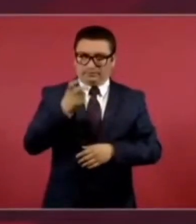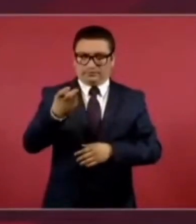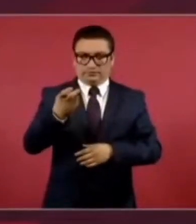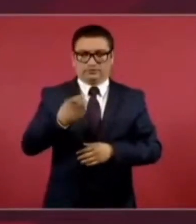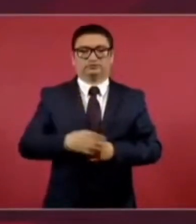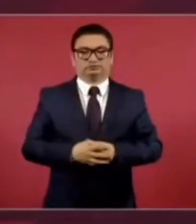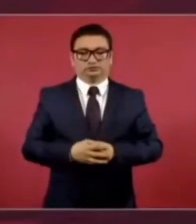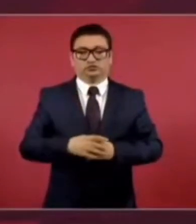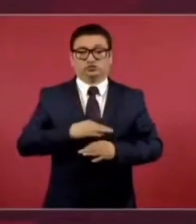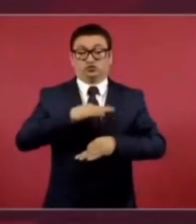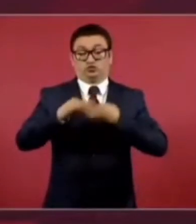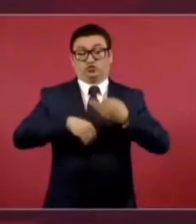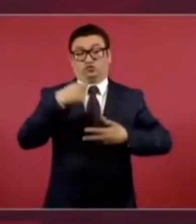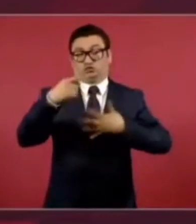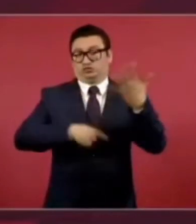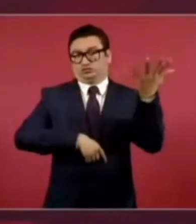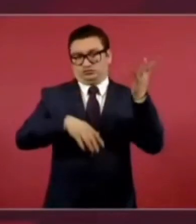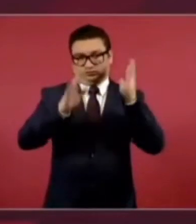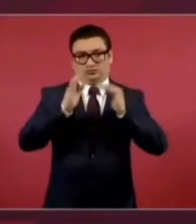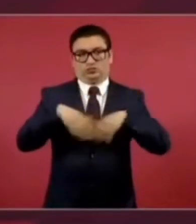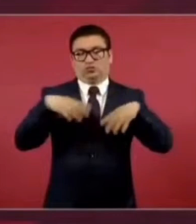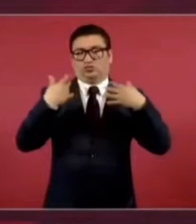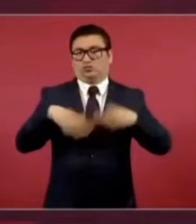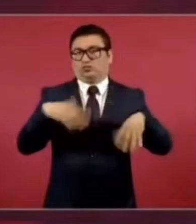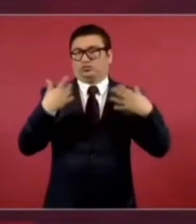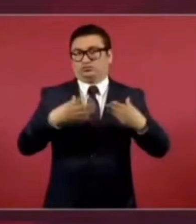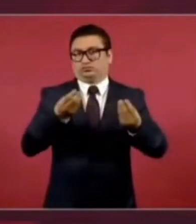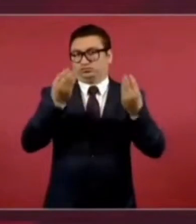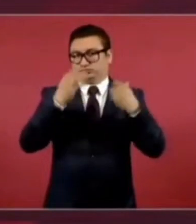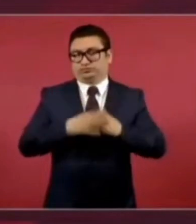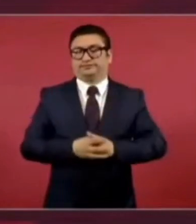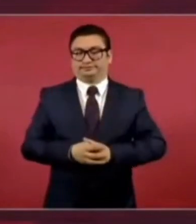de todo. Y vaya que